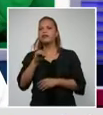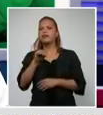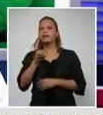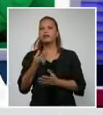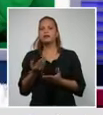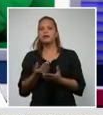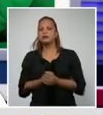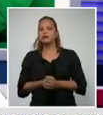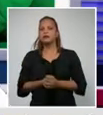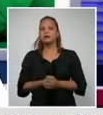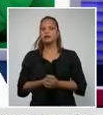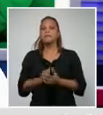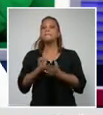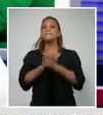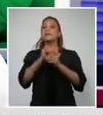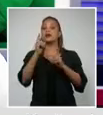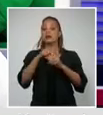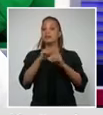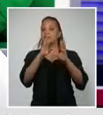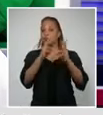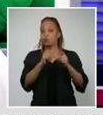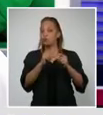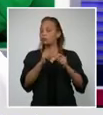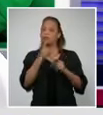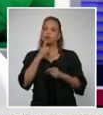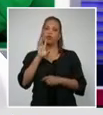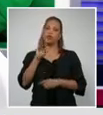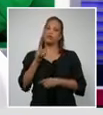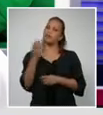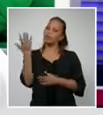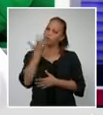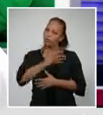no dije Matanzas el número de casos. Me disculpan.